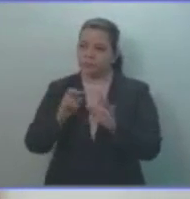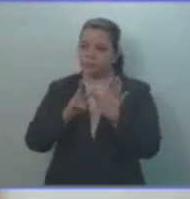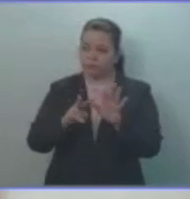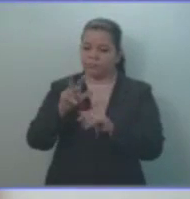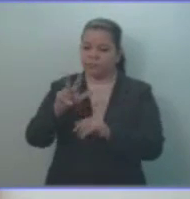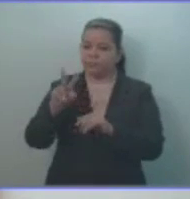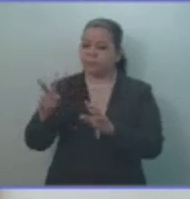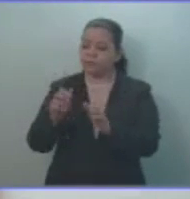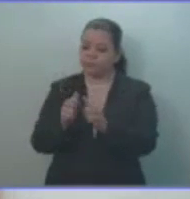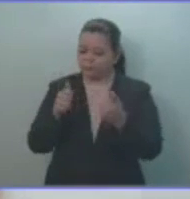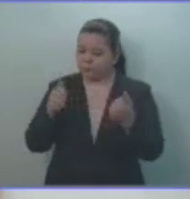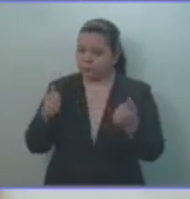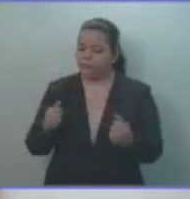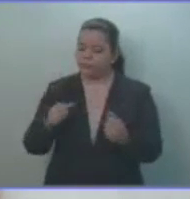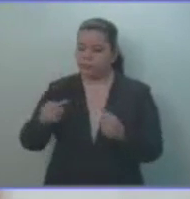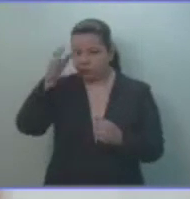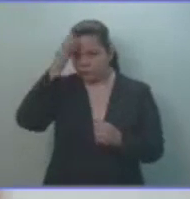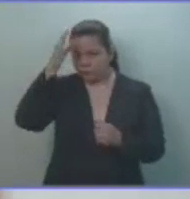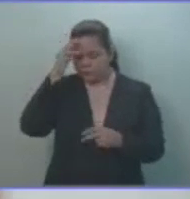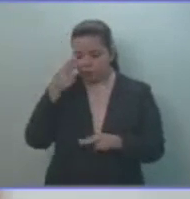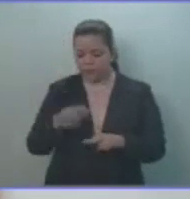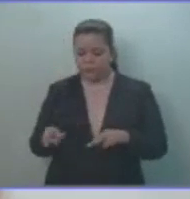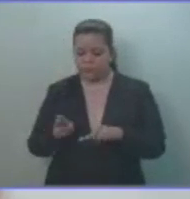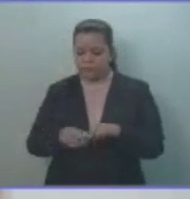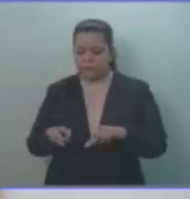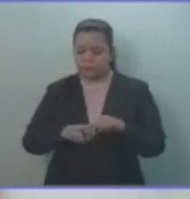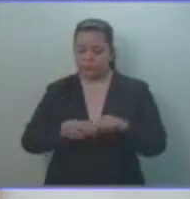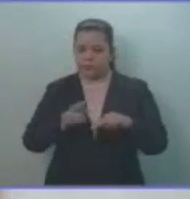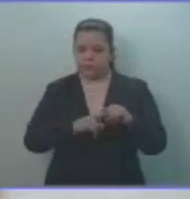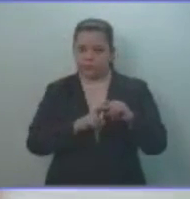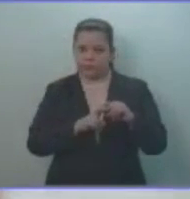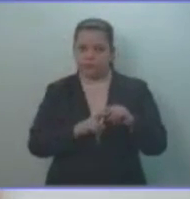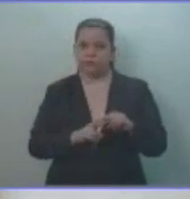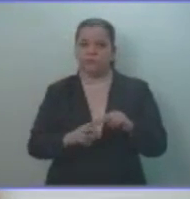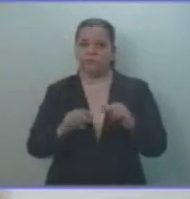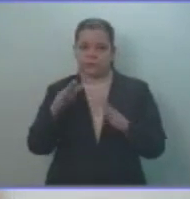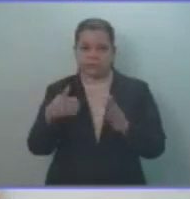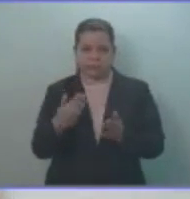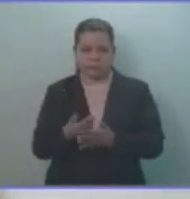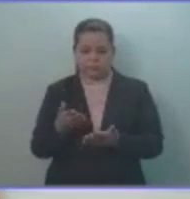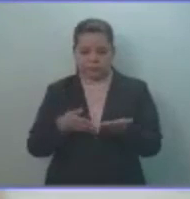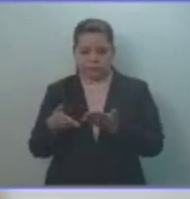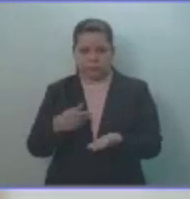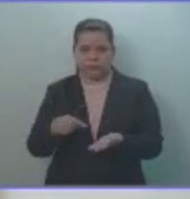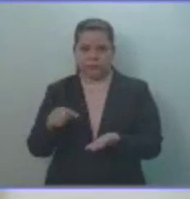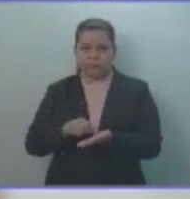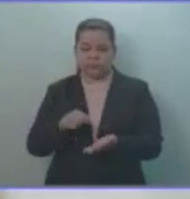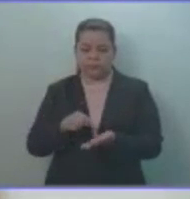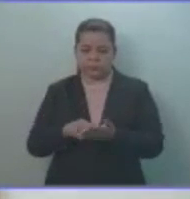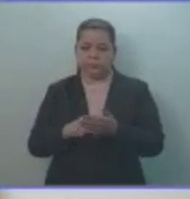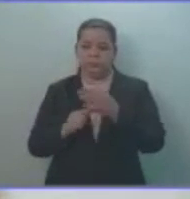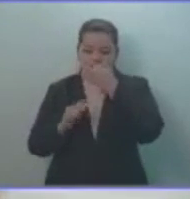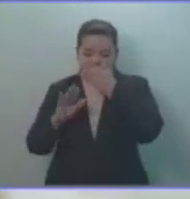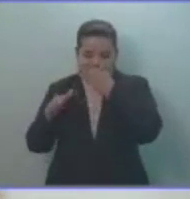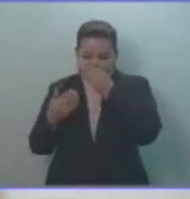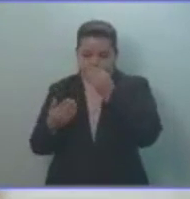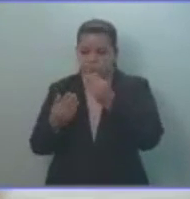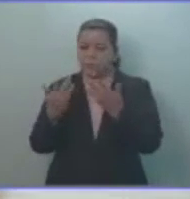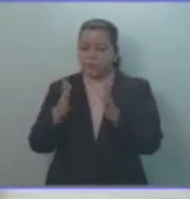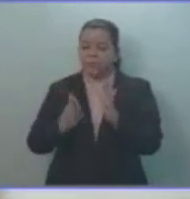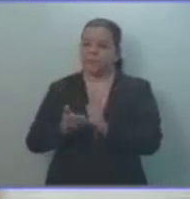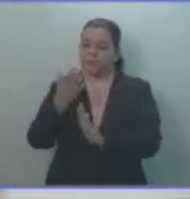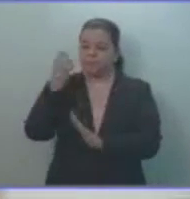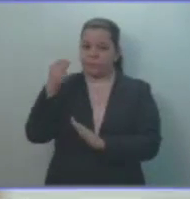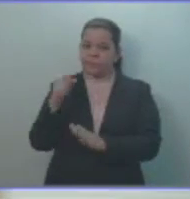732 millones en concepto de intereses. Cabe destacar que el servicio de la deuda se ve incrementado principalmente por